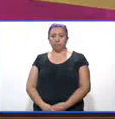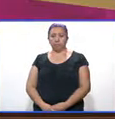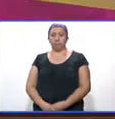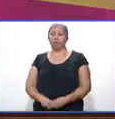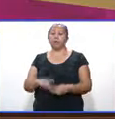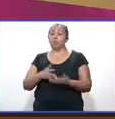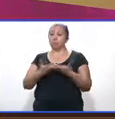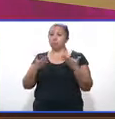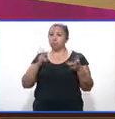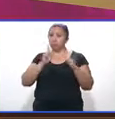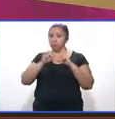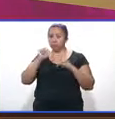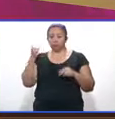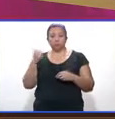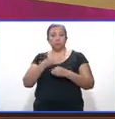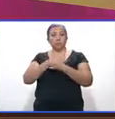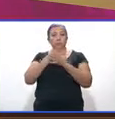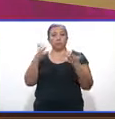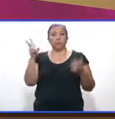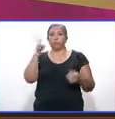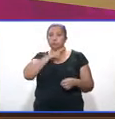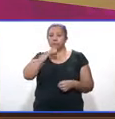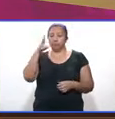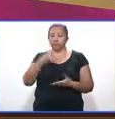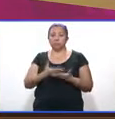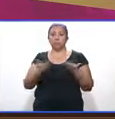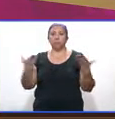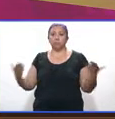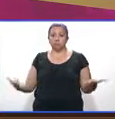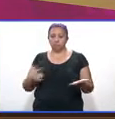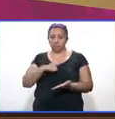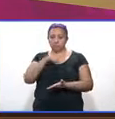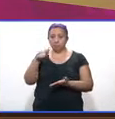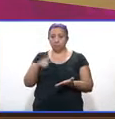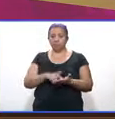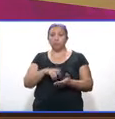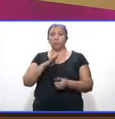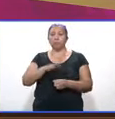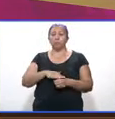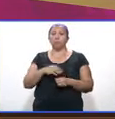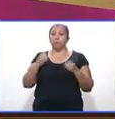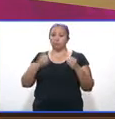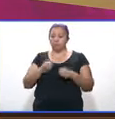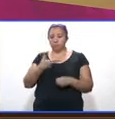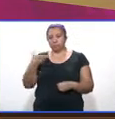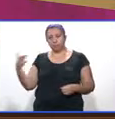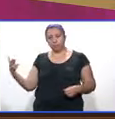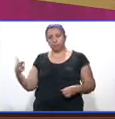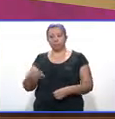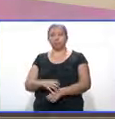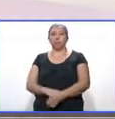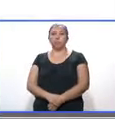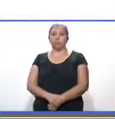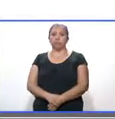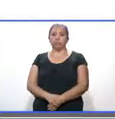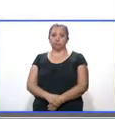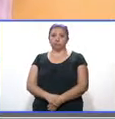Vamos a platicar de otros temas, y es que Valladolid se ha convertido en el destino con mayor ocupación hotelera.